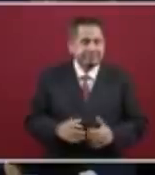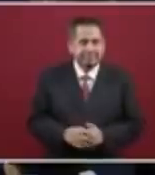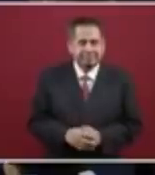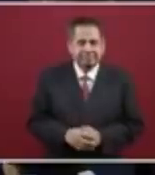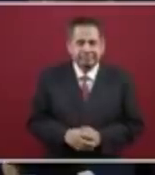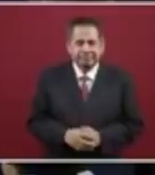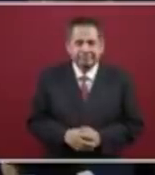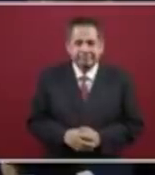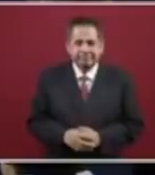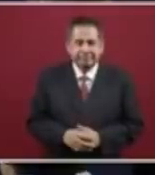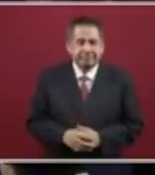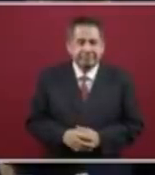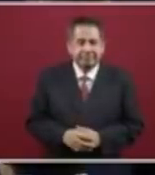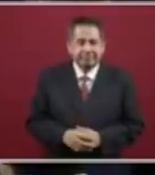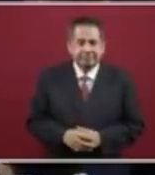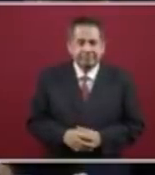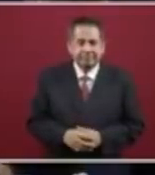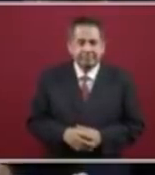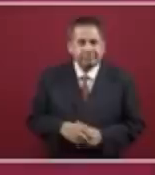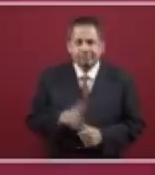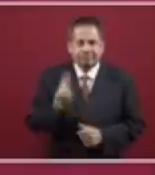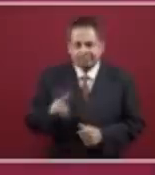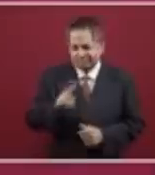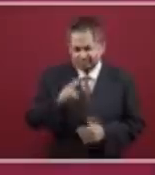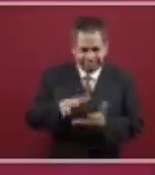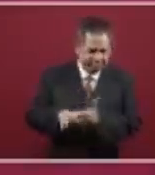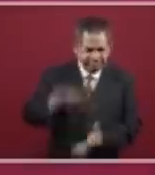Sí. La mayoría no sabe.